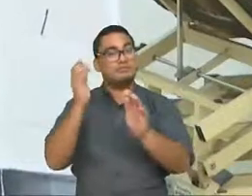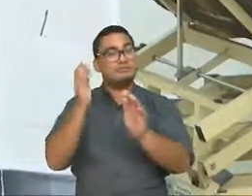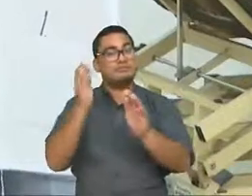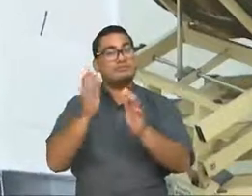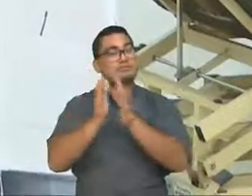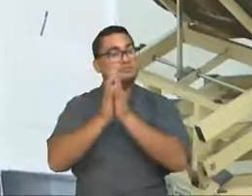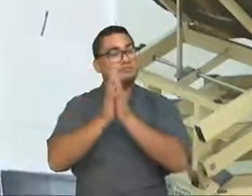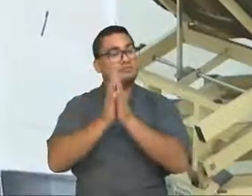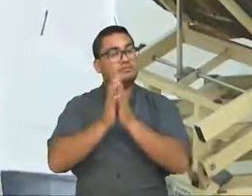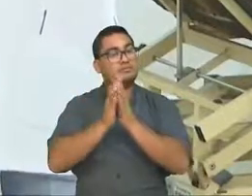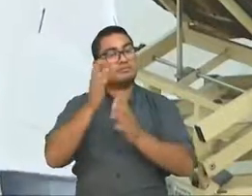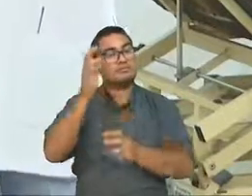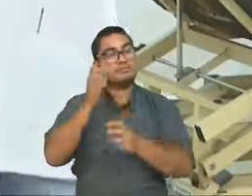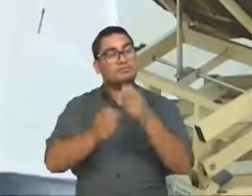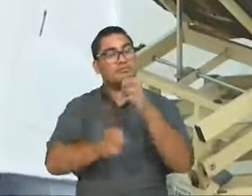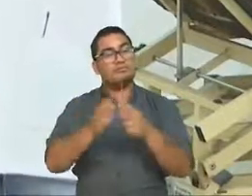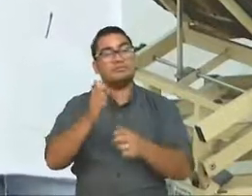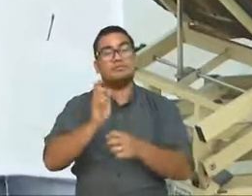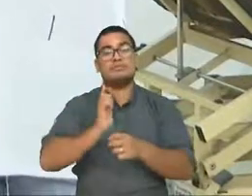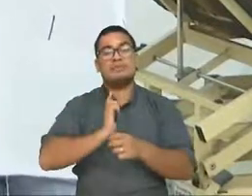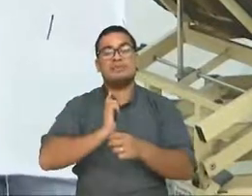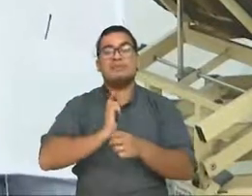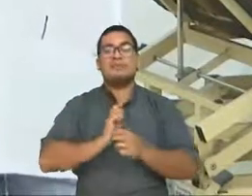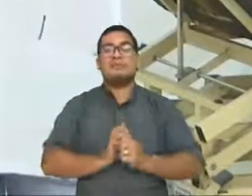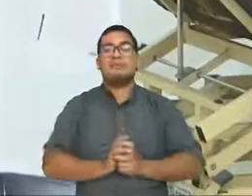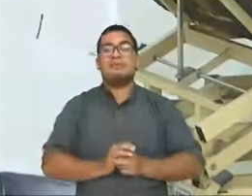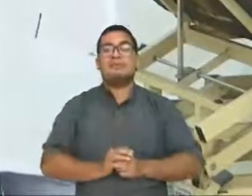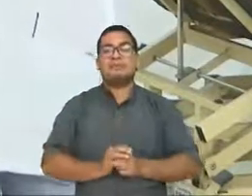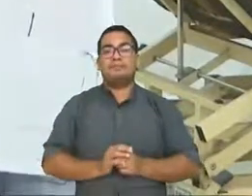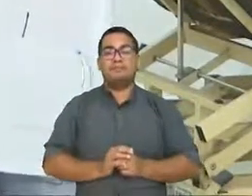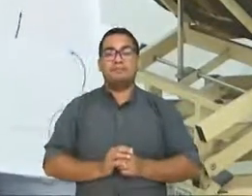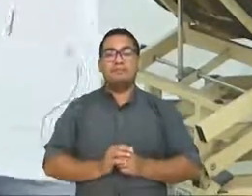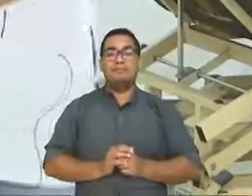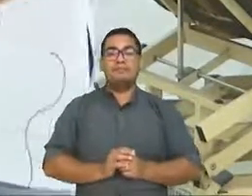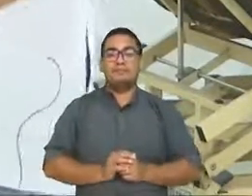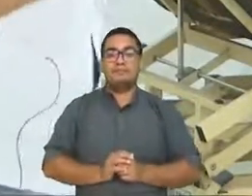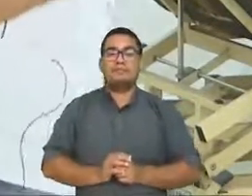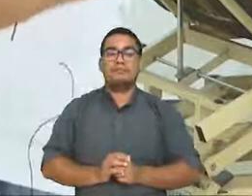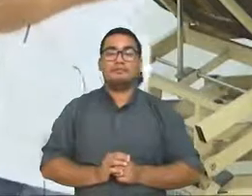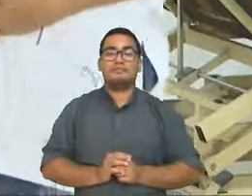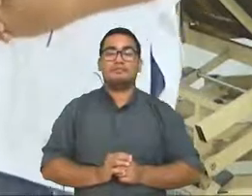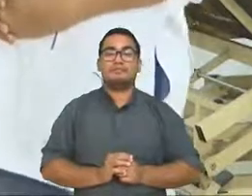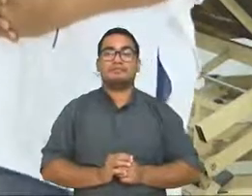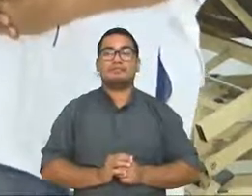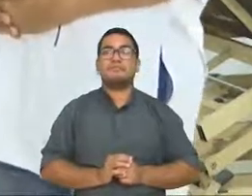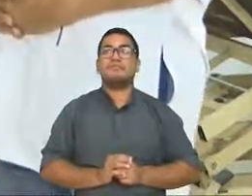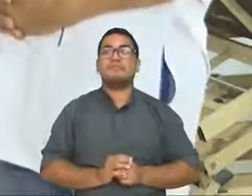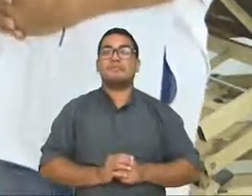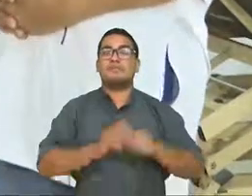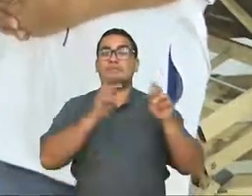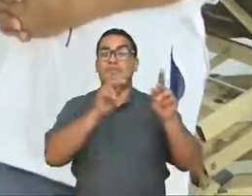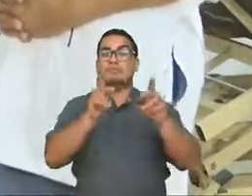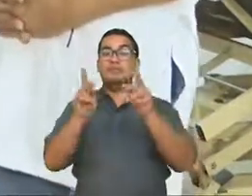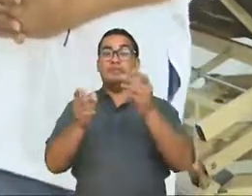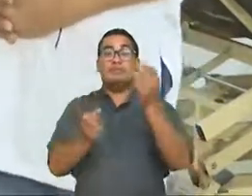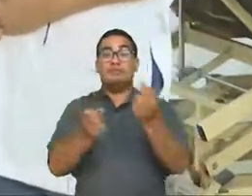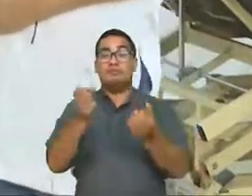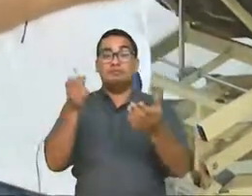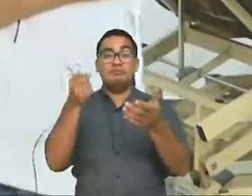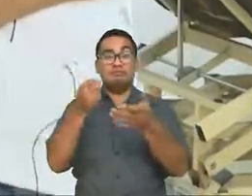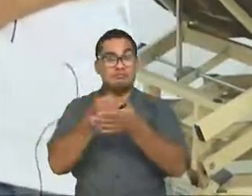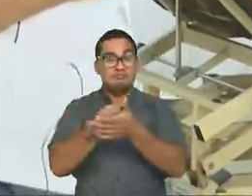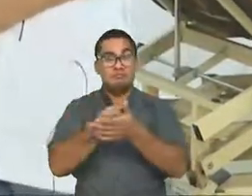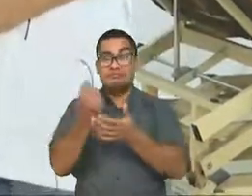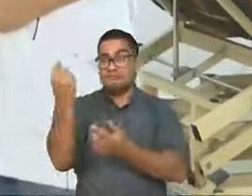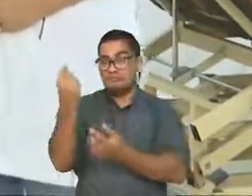es otro problema que nosotros tenemos en los accidentes de tránsito. Ahora, dentro de esta población accidentada que viene al